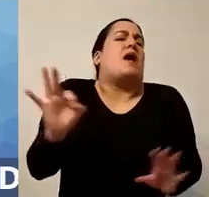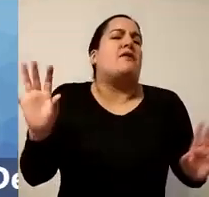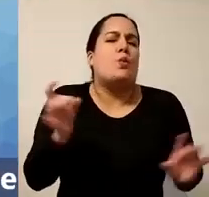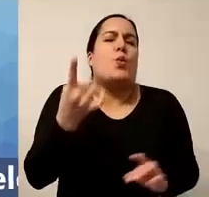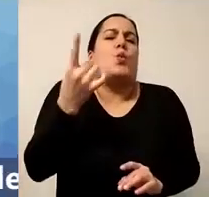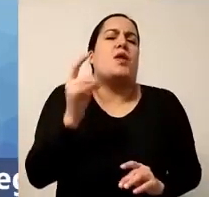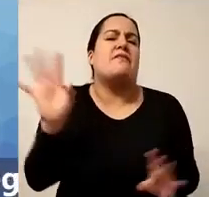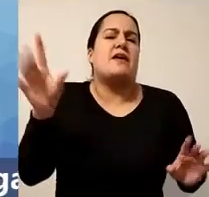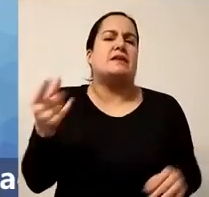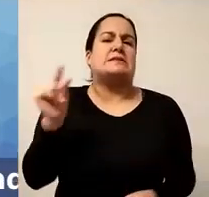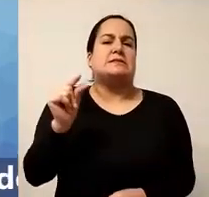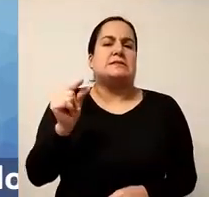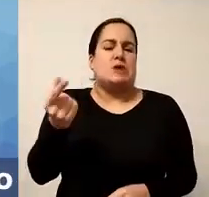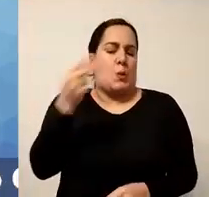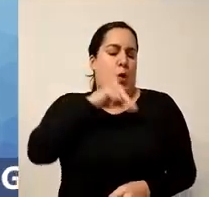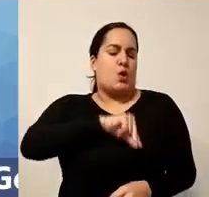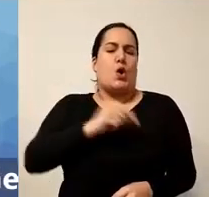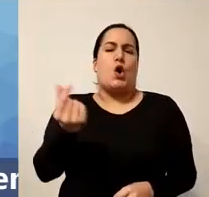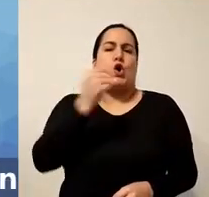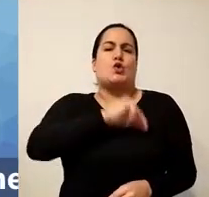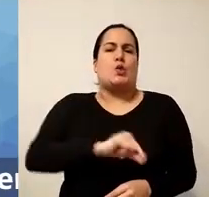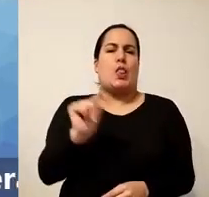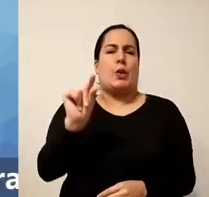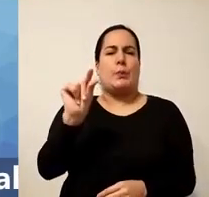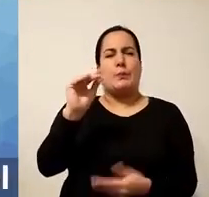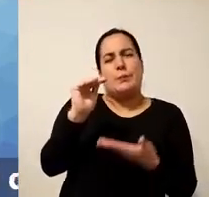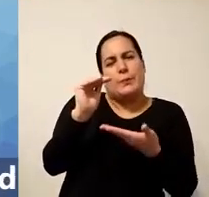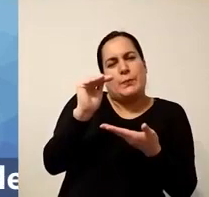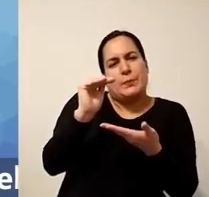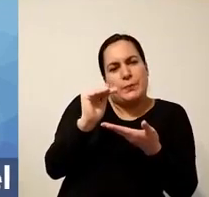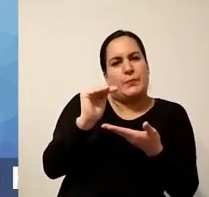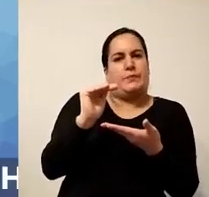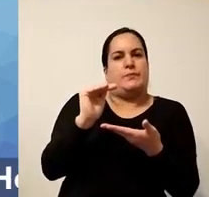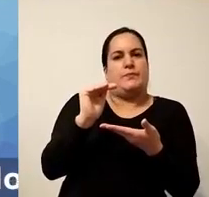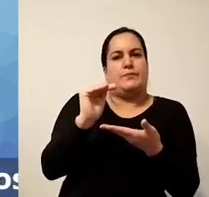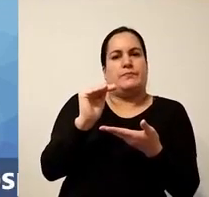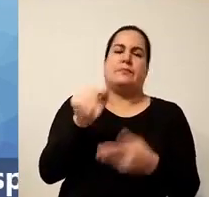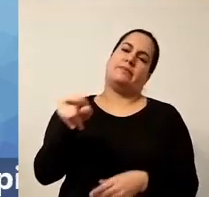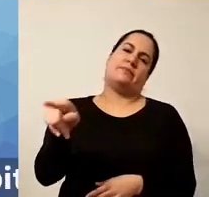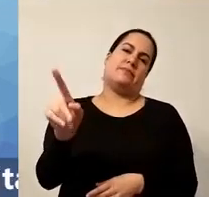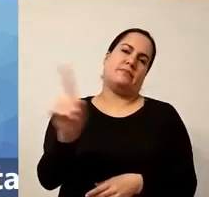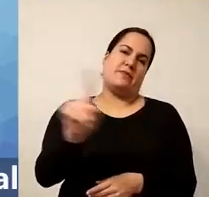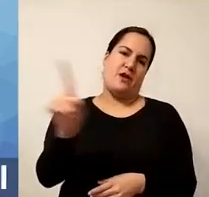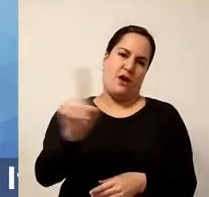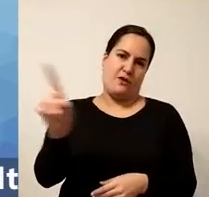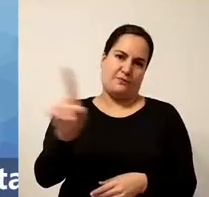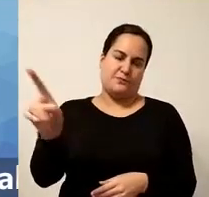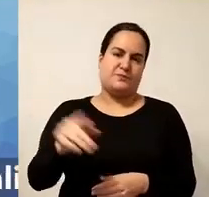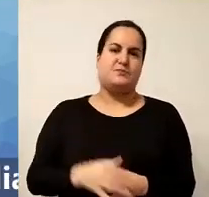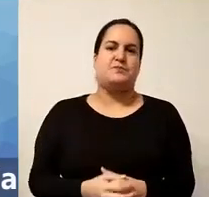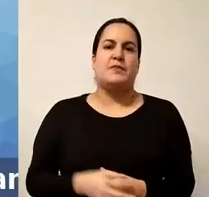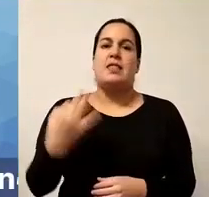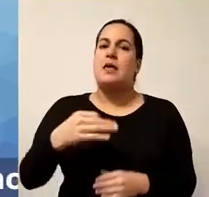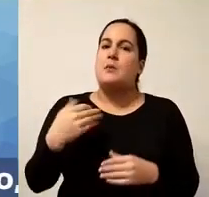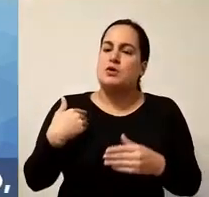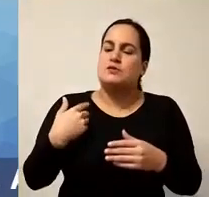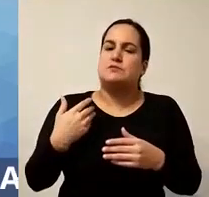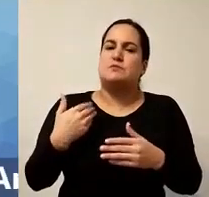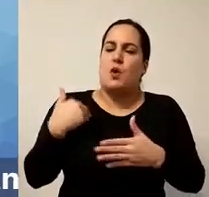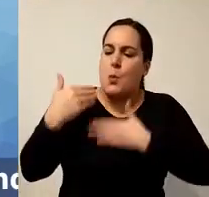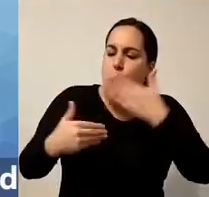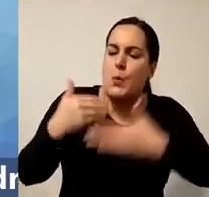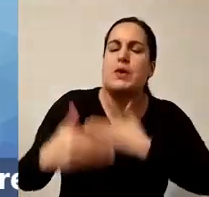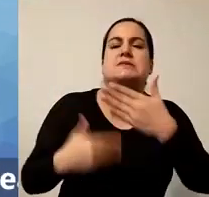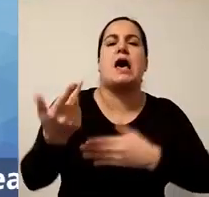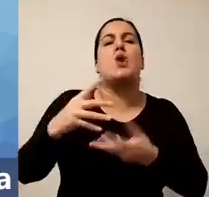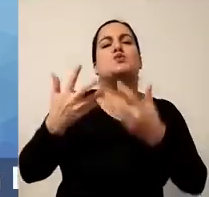urgente para combatir la violencia de género y los femicidios ni una menos compañeros y estamos convencidas